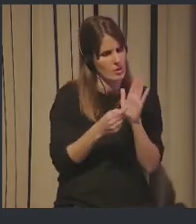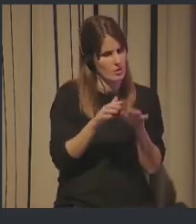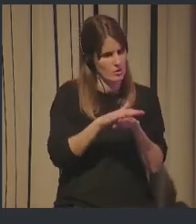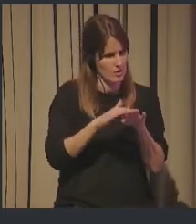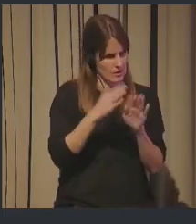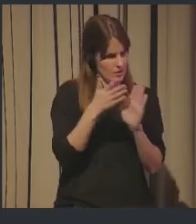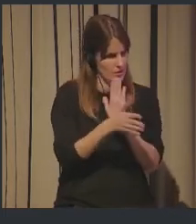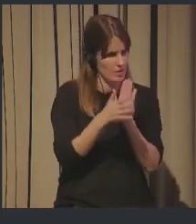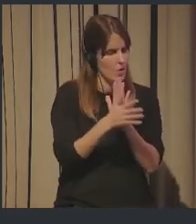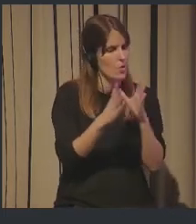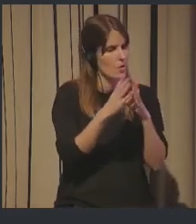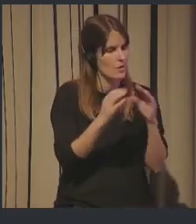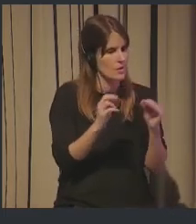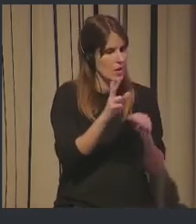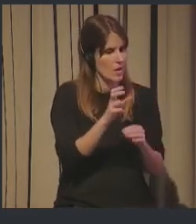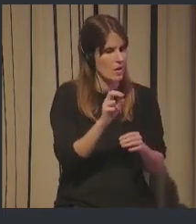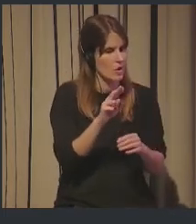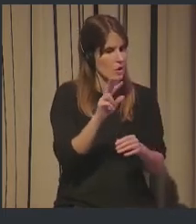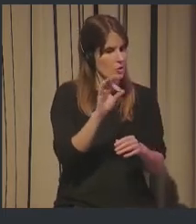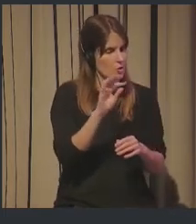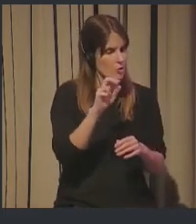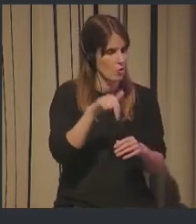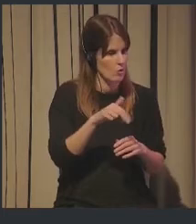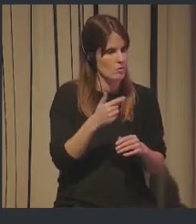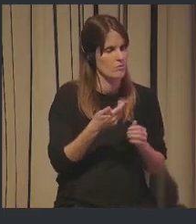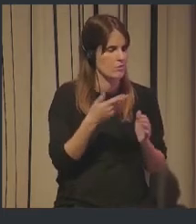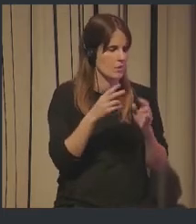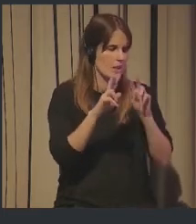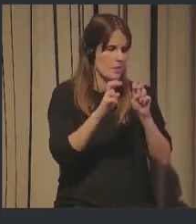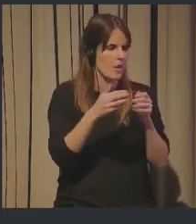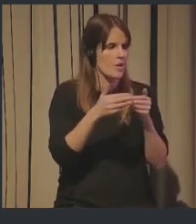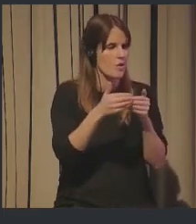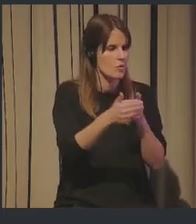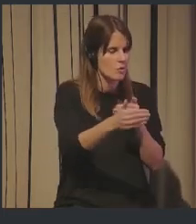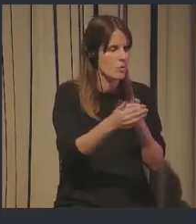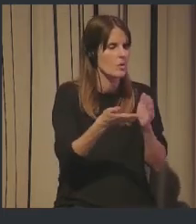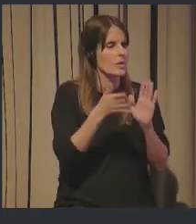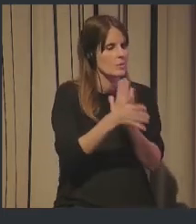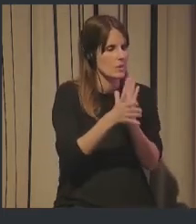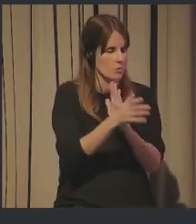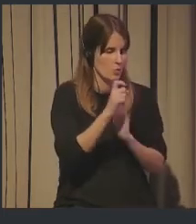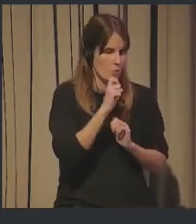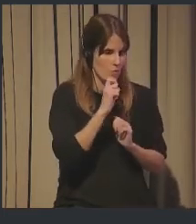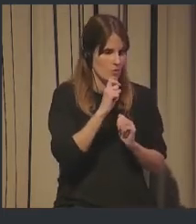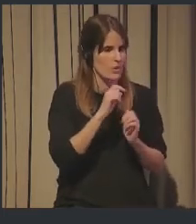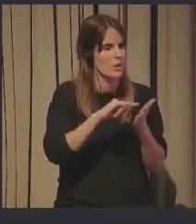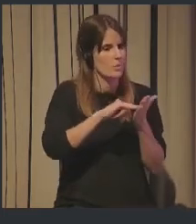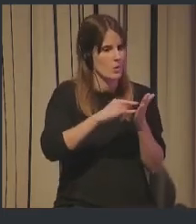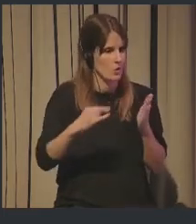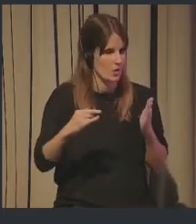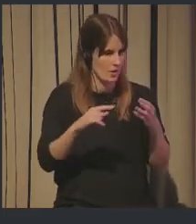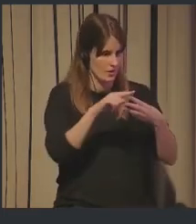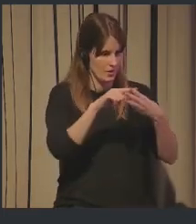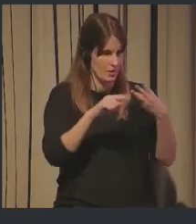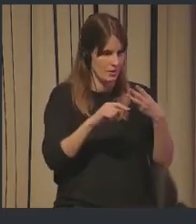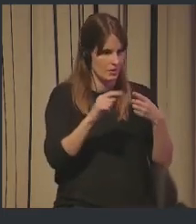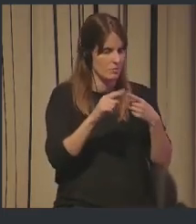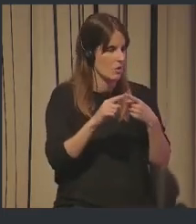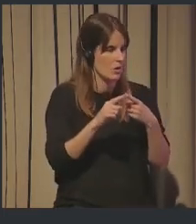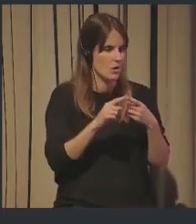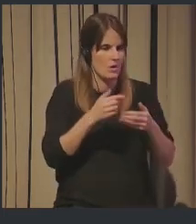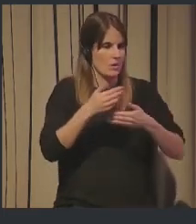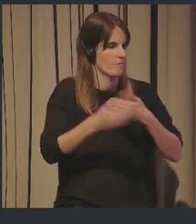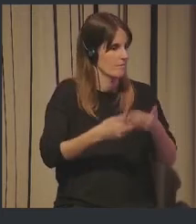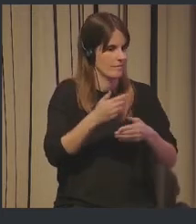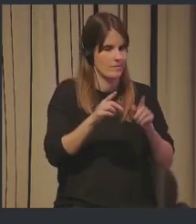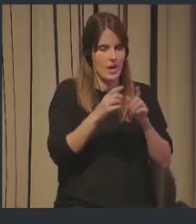de Houston hablamos sobre cómo abordamos el futuro. 3 mecanismos fundamentales. La inercia.